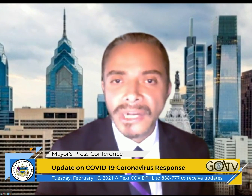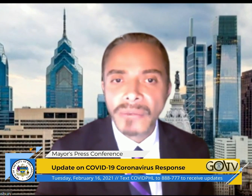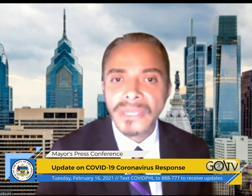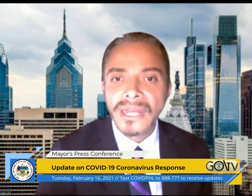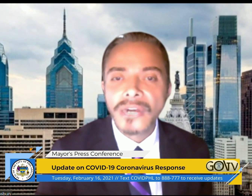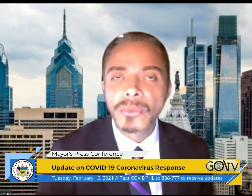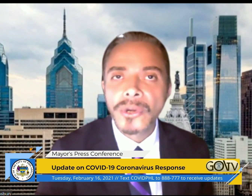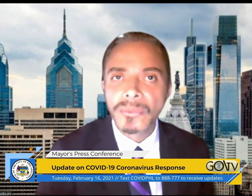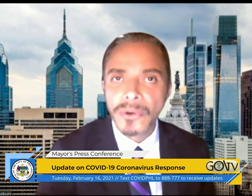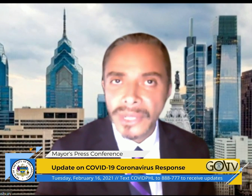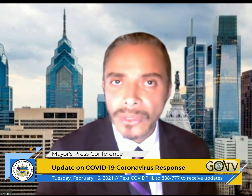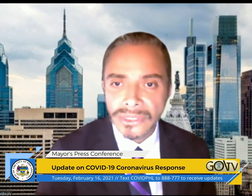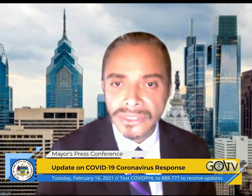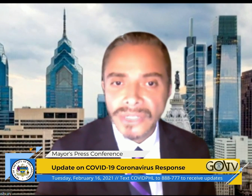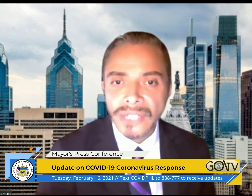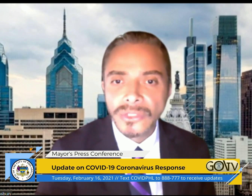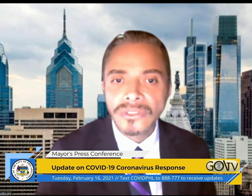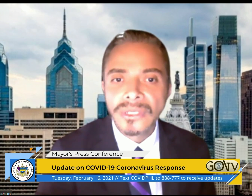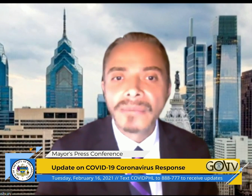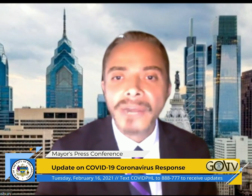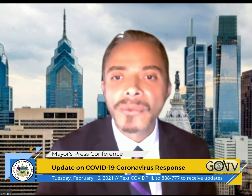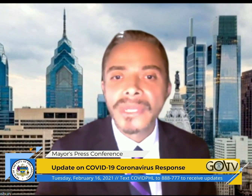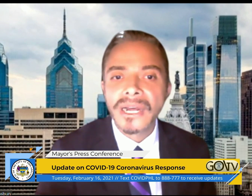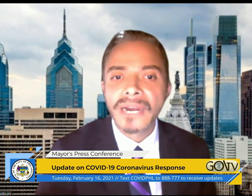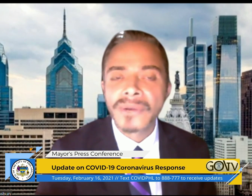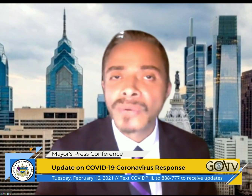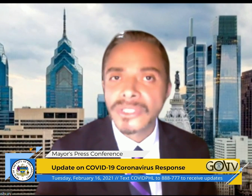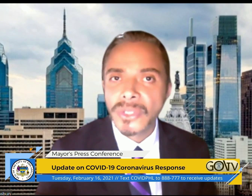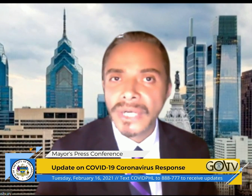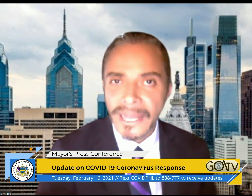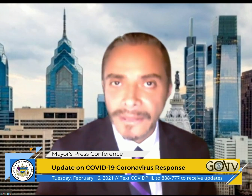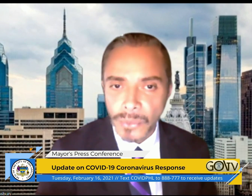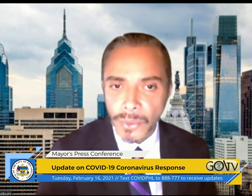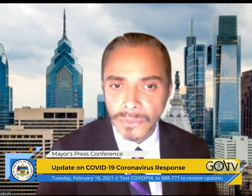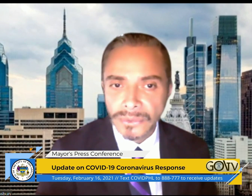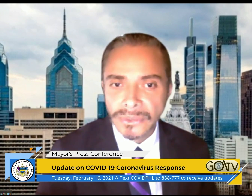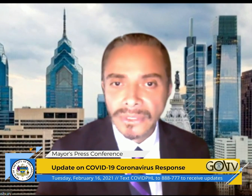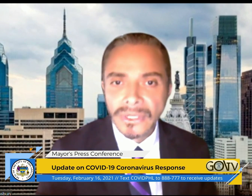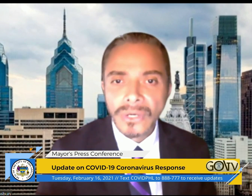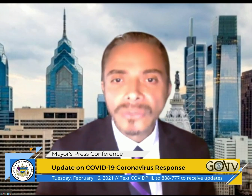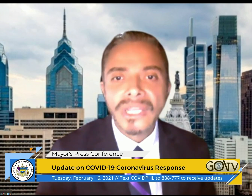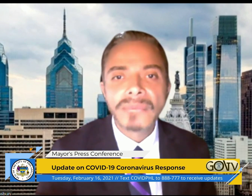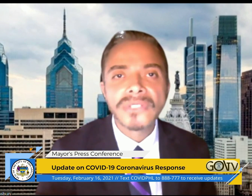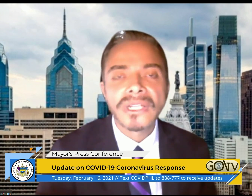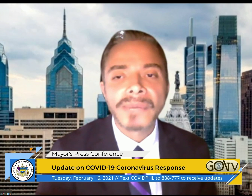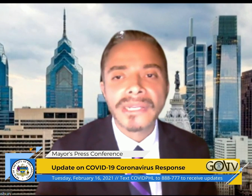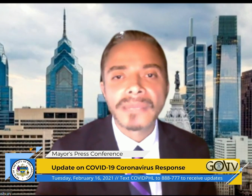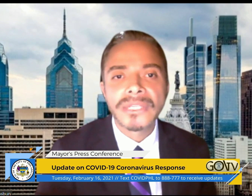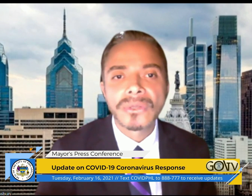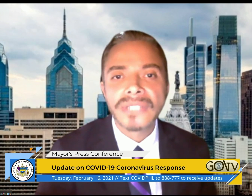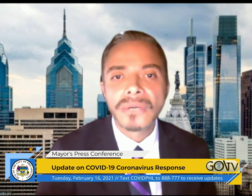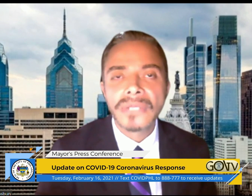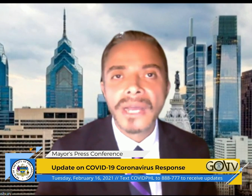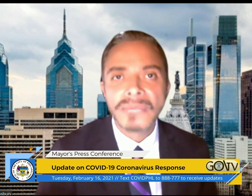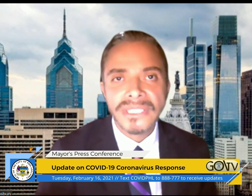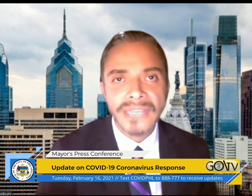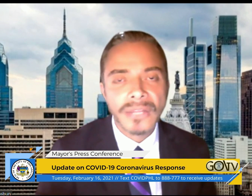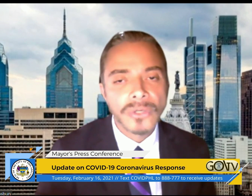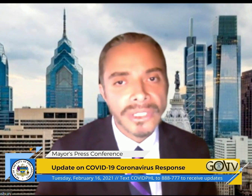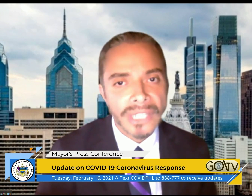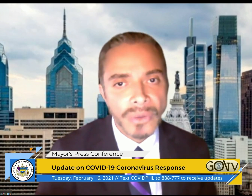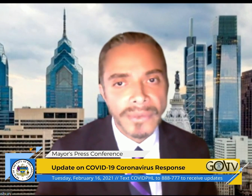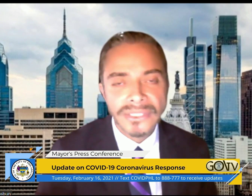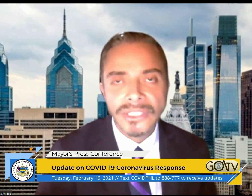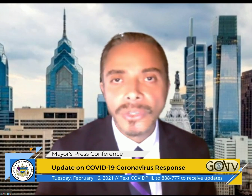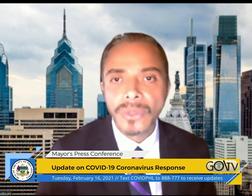Esperamos también aumentar el número de proveedores inscritos para aumentar la vacunación en cada uno. Los equipos del Departamento de Salud han